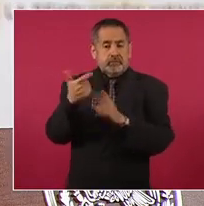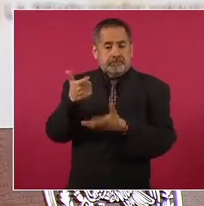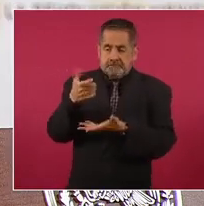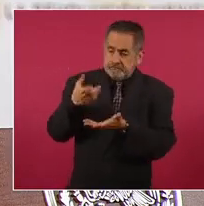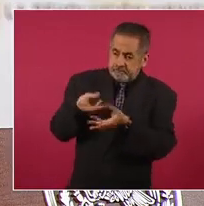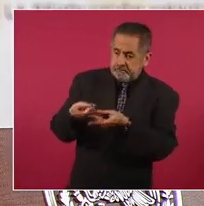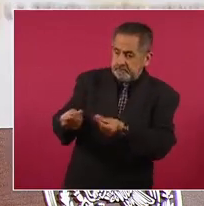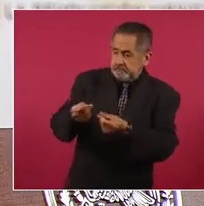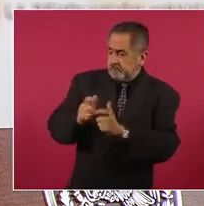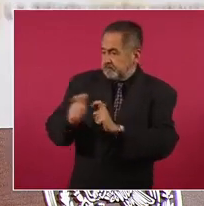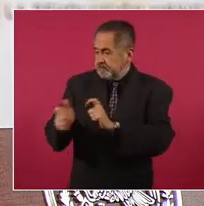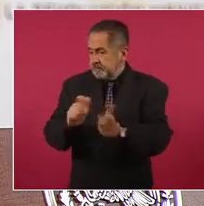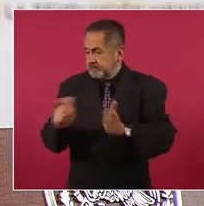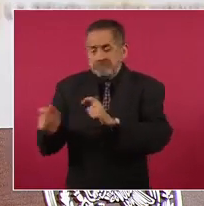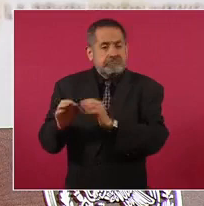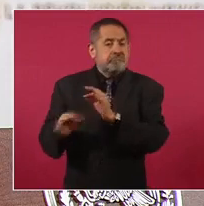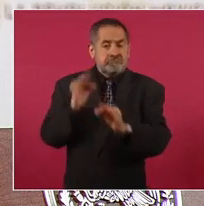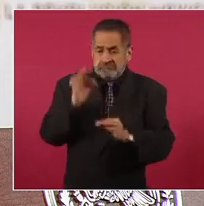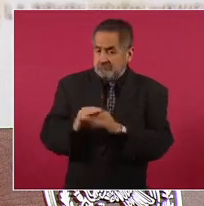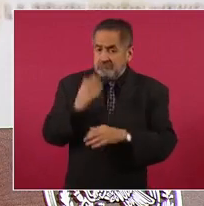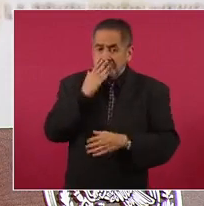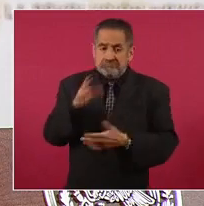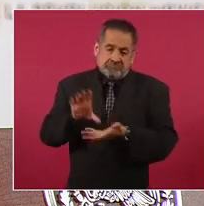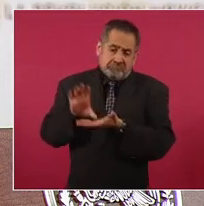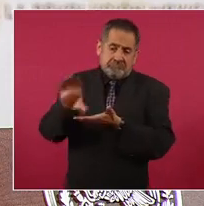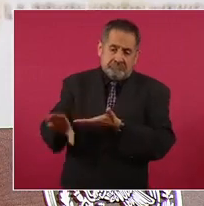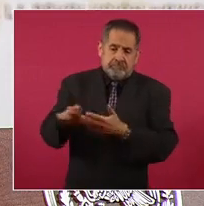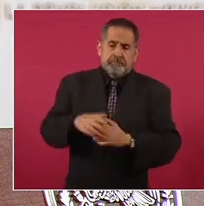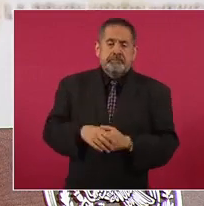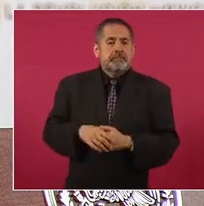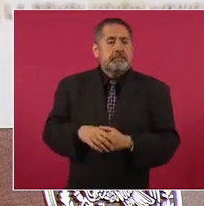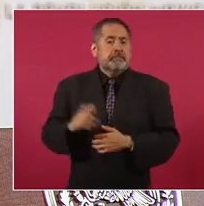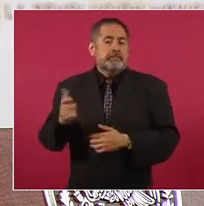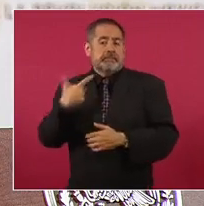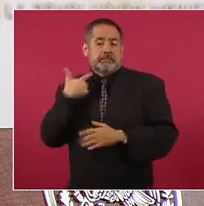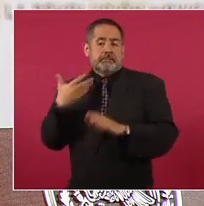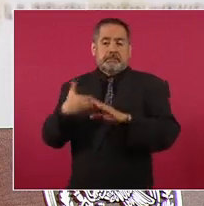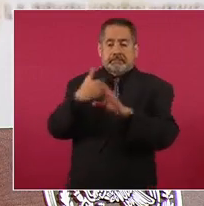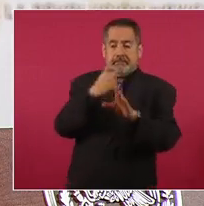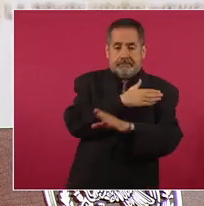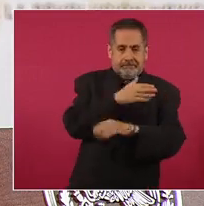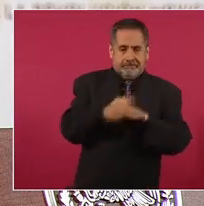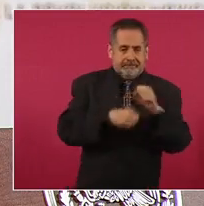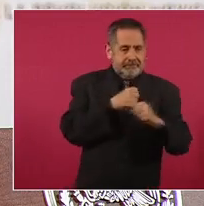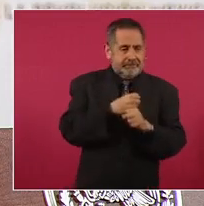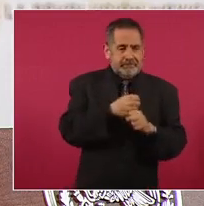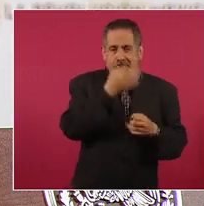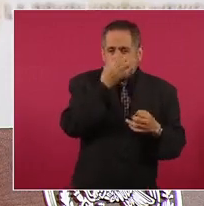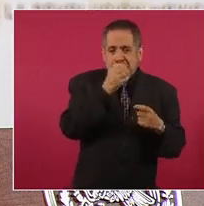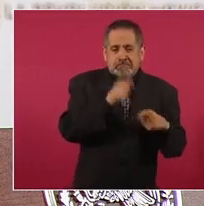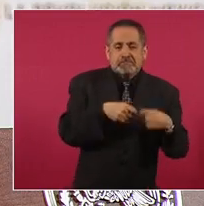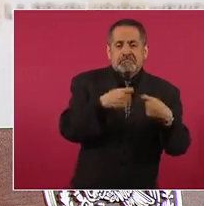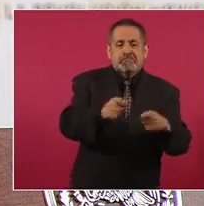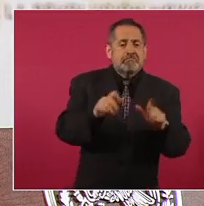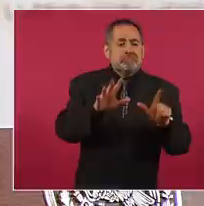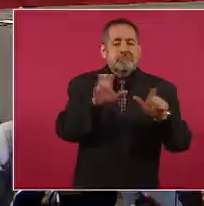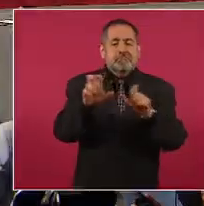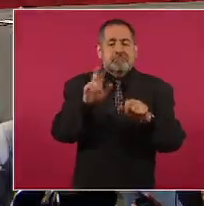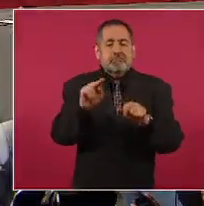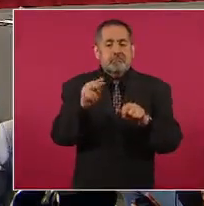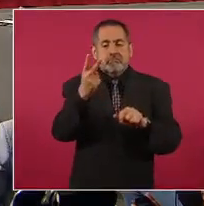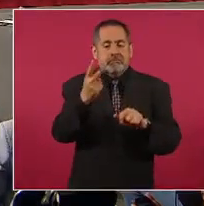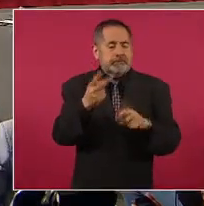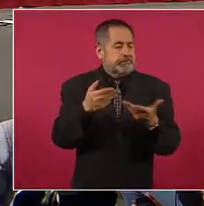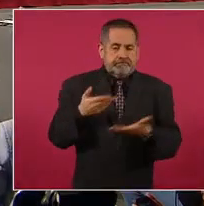pesos durante este gobierno. En el sexenio anterior, durante los 6 años, solamente se erogaron